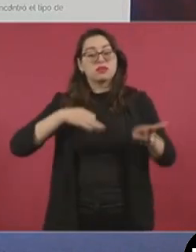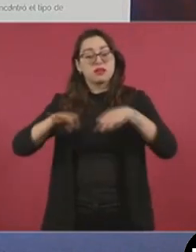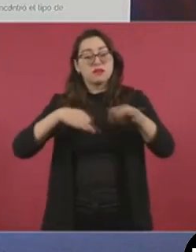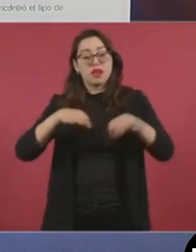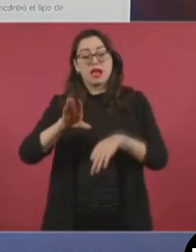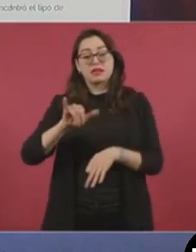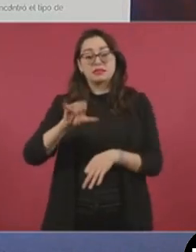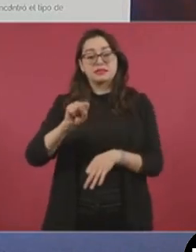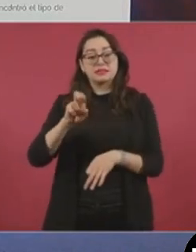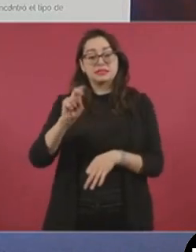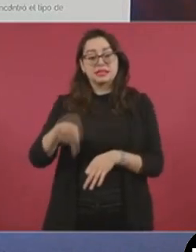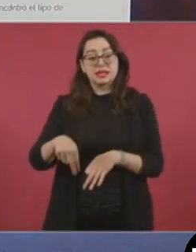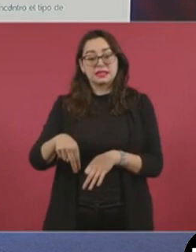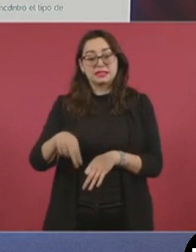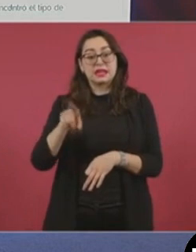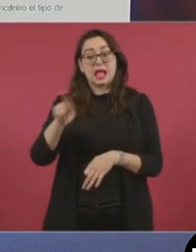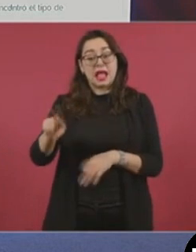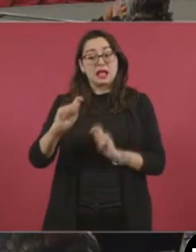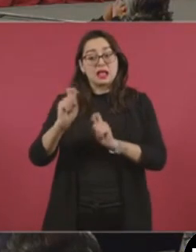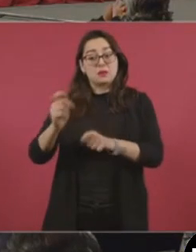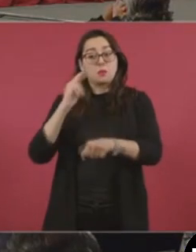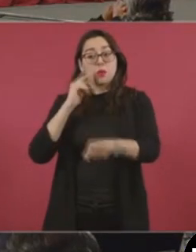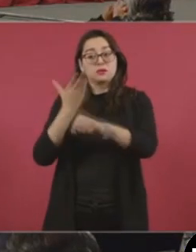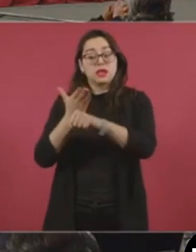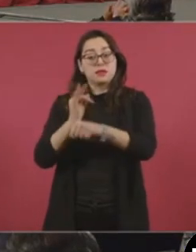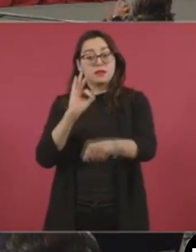asignado a cubrir al candidato presidencial